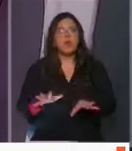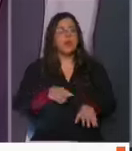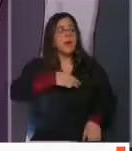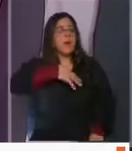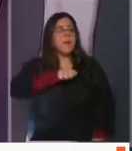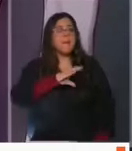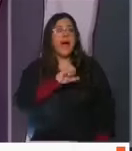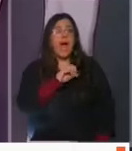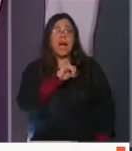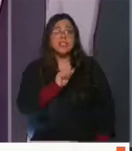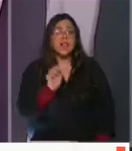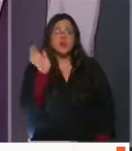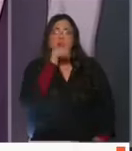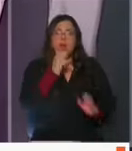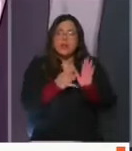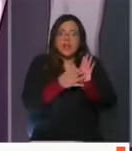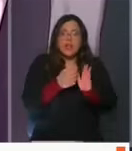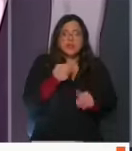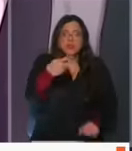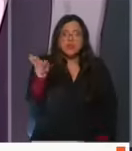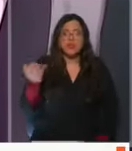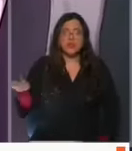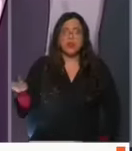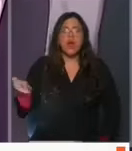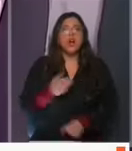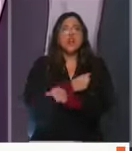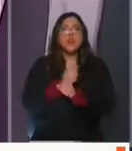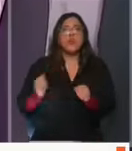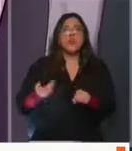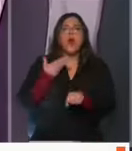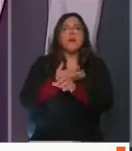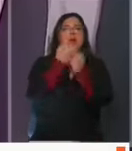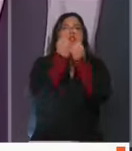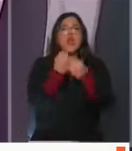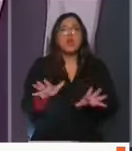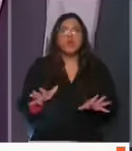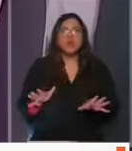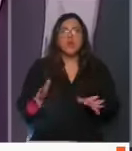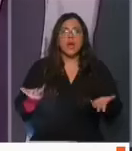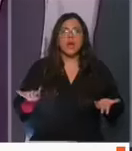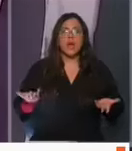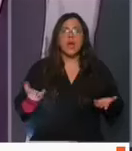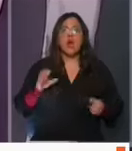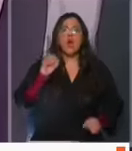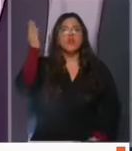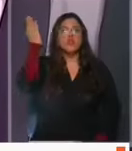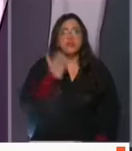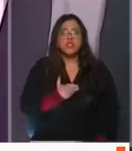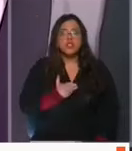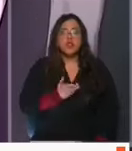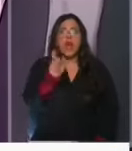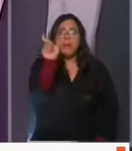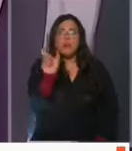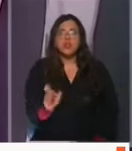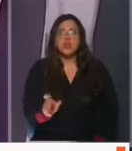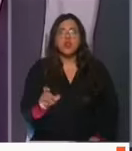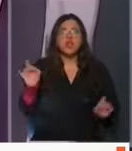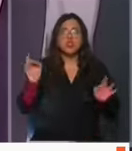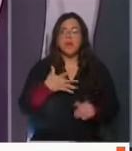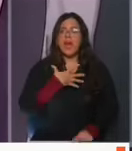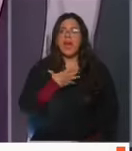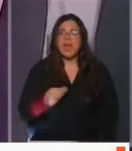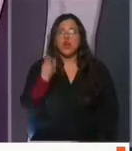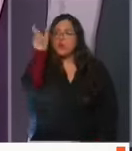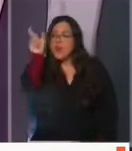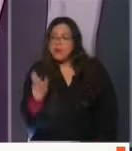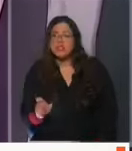delito alguno. Uno no puede andar pidiendo la renuncia o suspensión de militancia a una persona por ser hijo de alguien